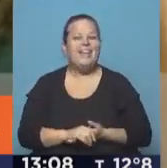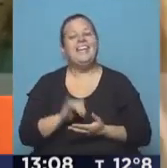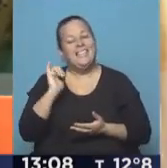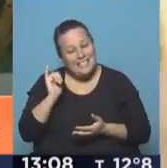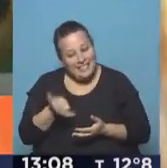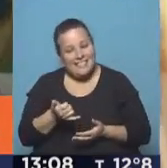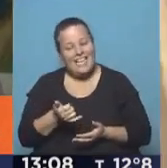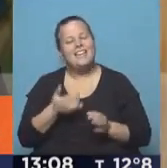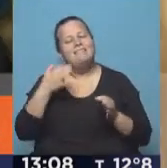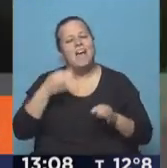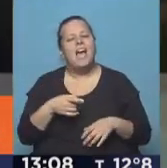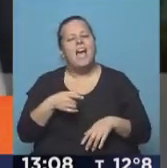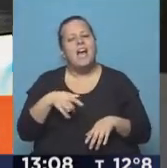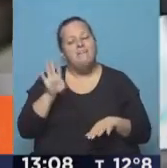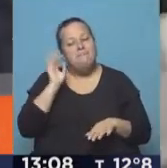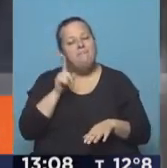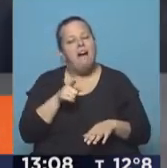Sí, generalmente,